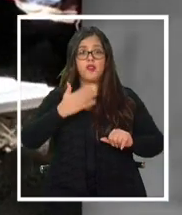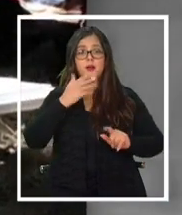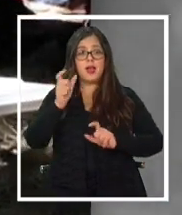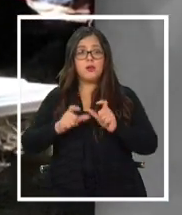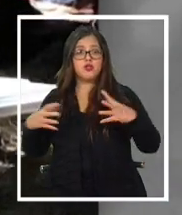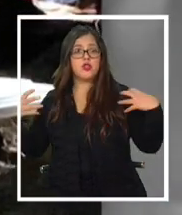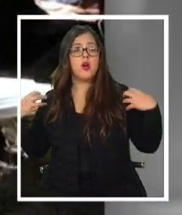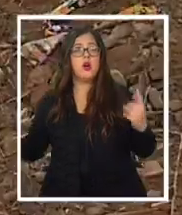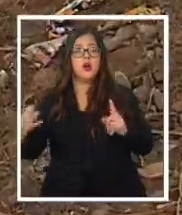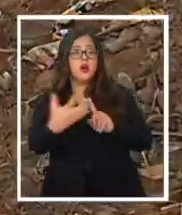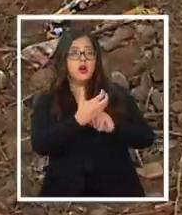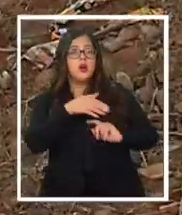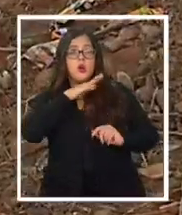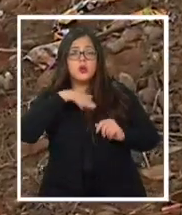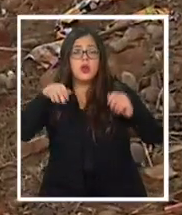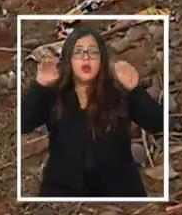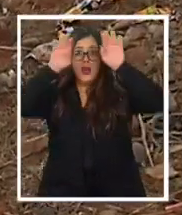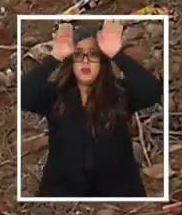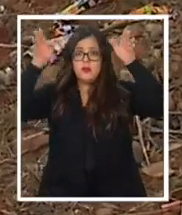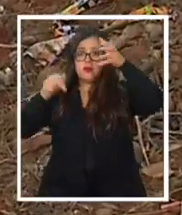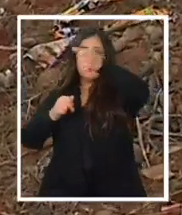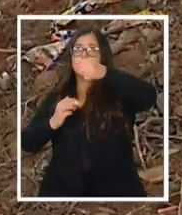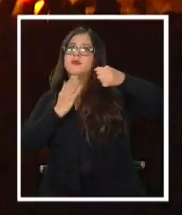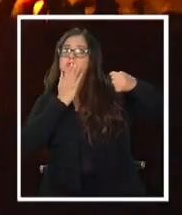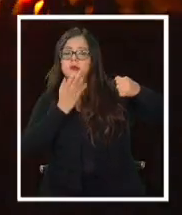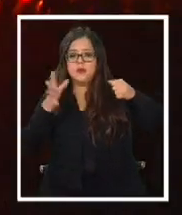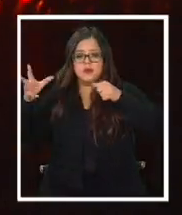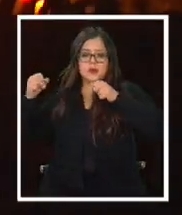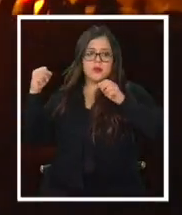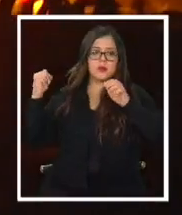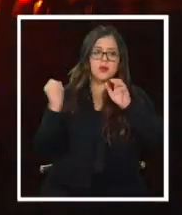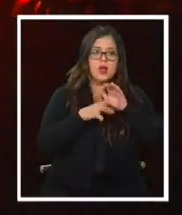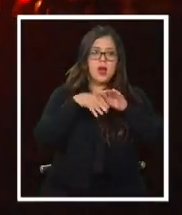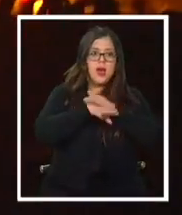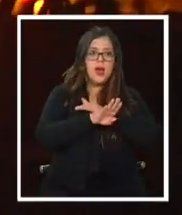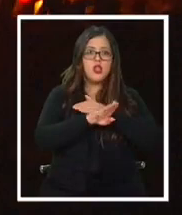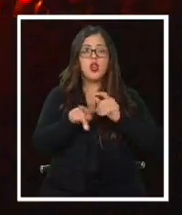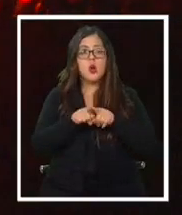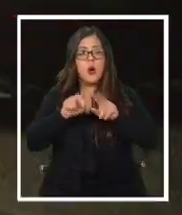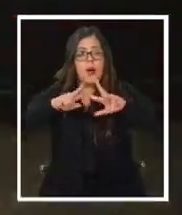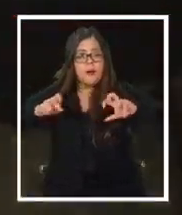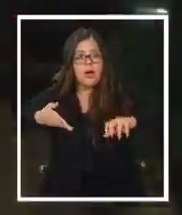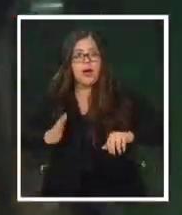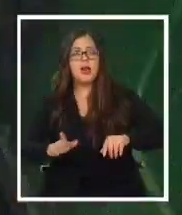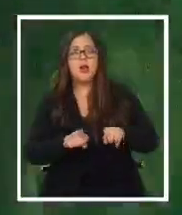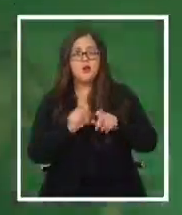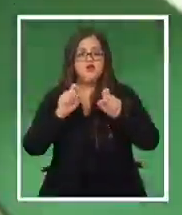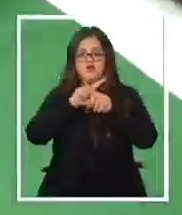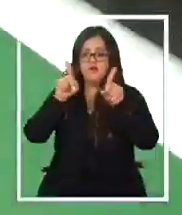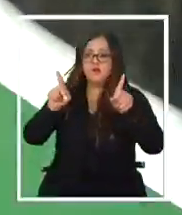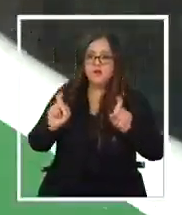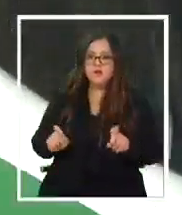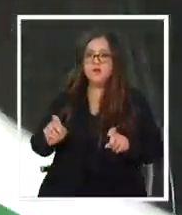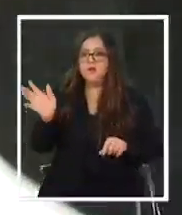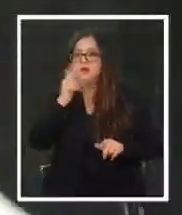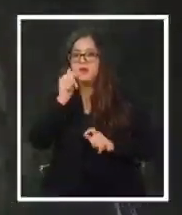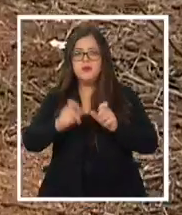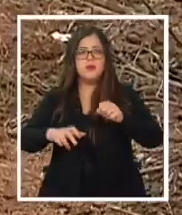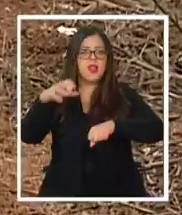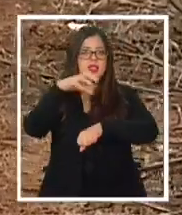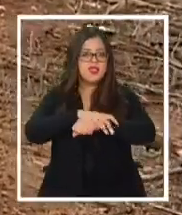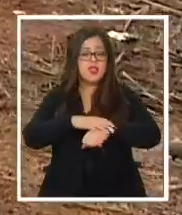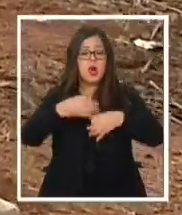agresores quienes utilizaron un refrigerador para encerrarlo investigación que sigue su curso con muchos interrogantes y sin detenidos